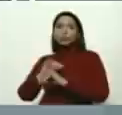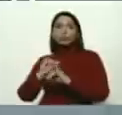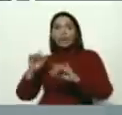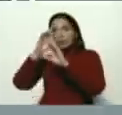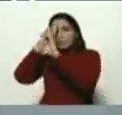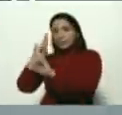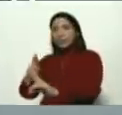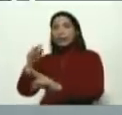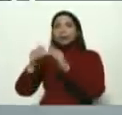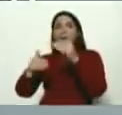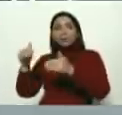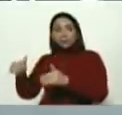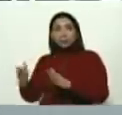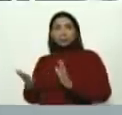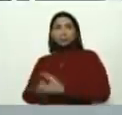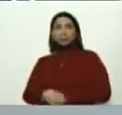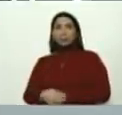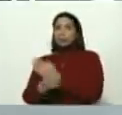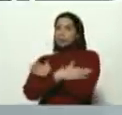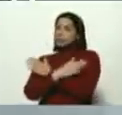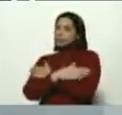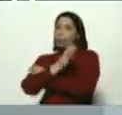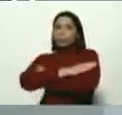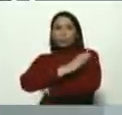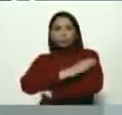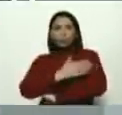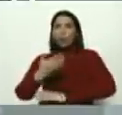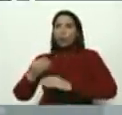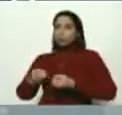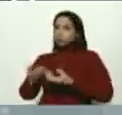resultados, felicito a la oposición, ofrezco diálogo.